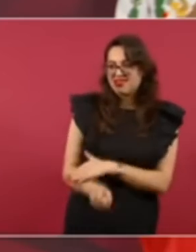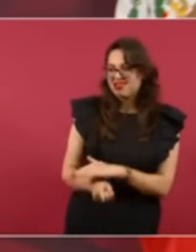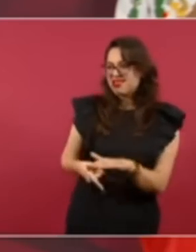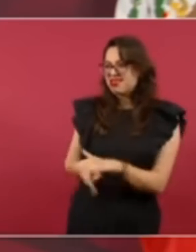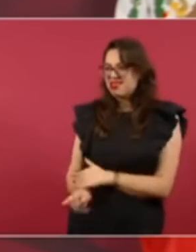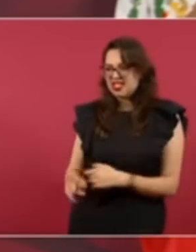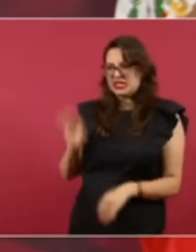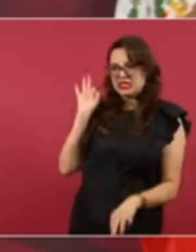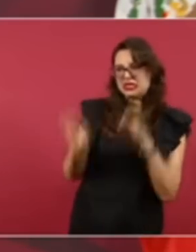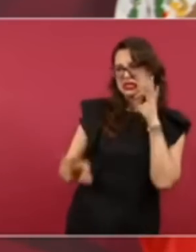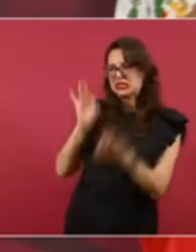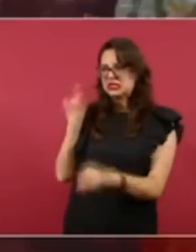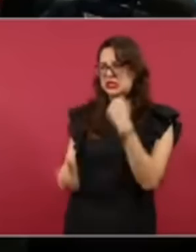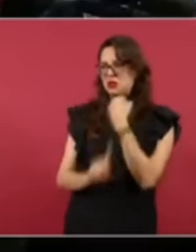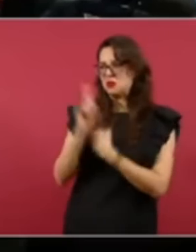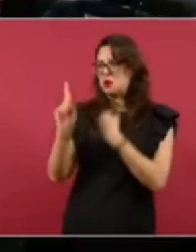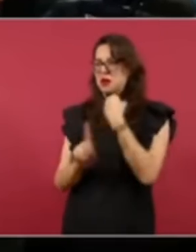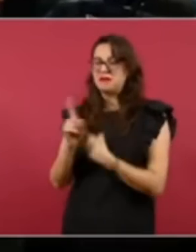les falta